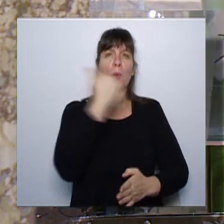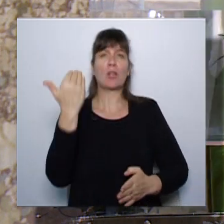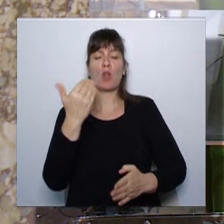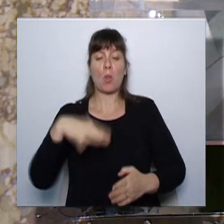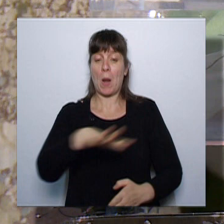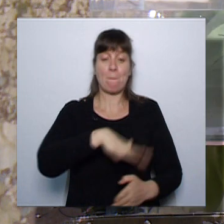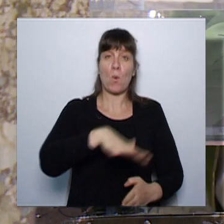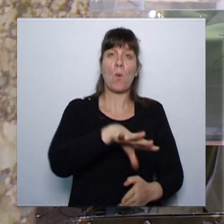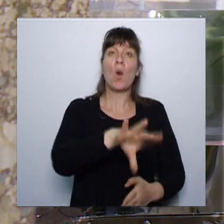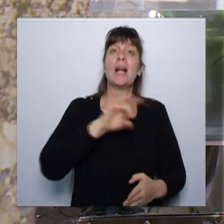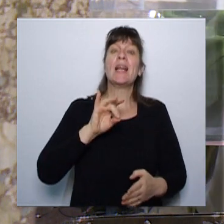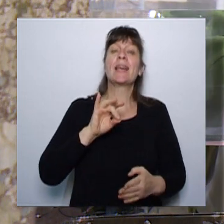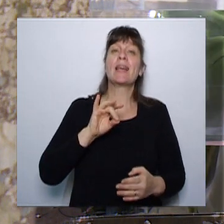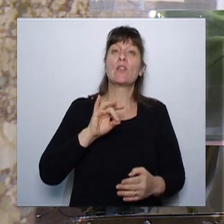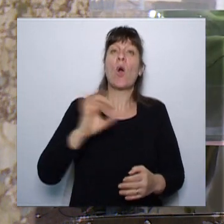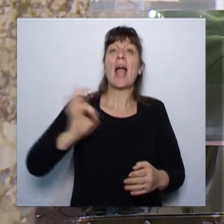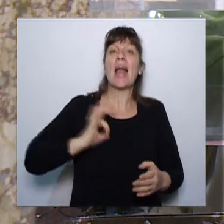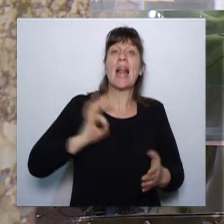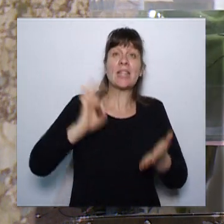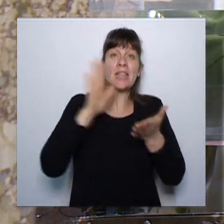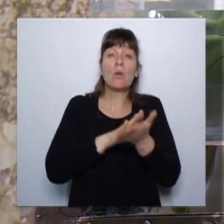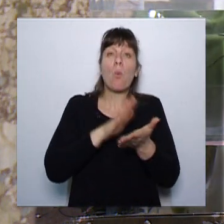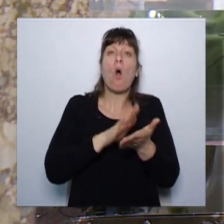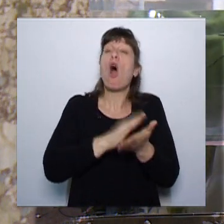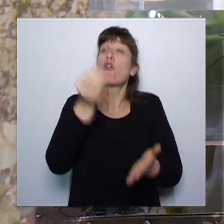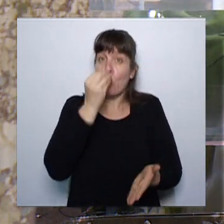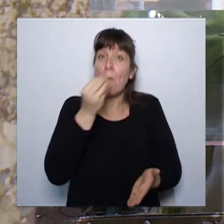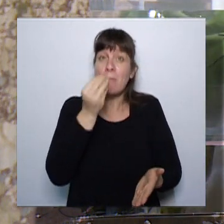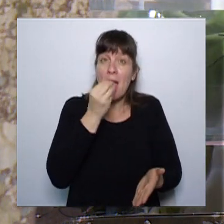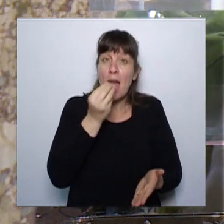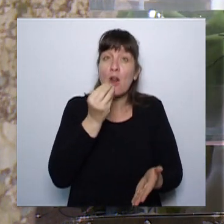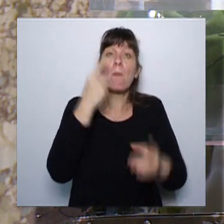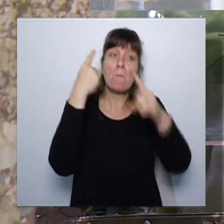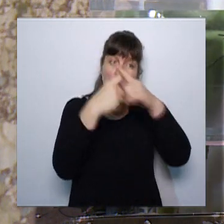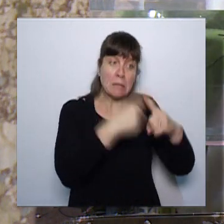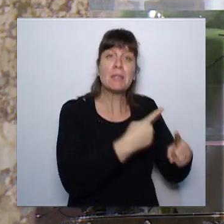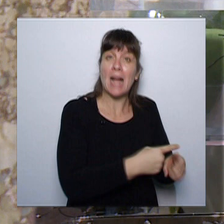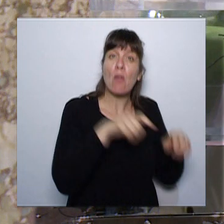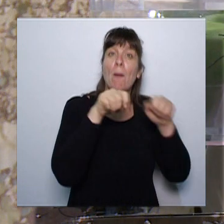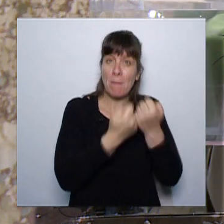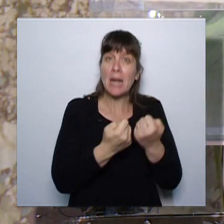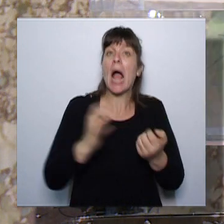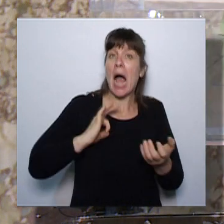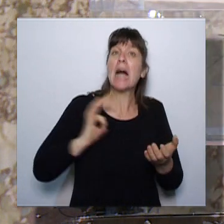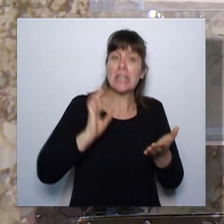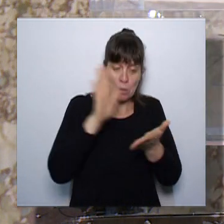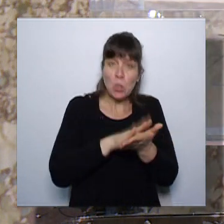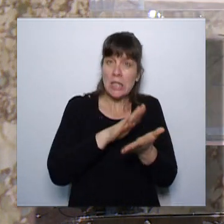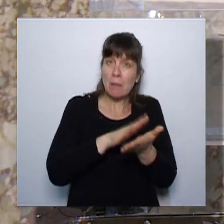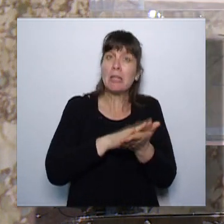el pueblo elegido fue todo el antiguo testamento comieron del pan ya multiplicado en el antiguo